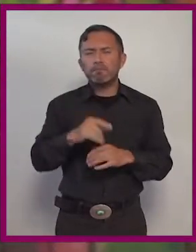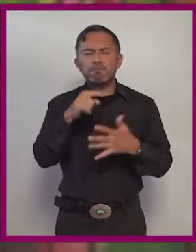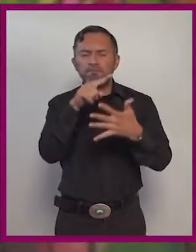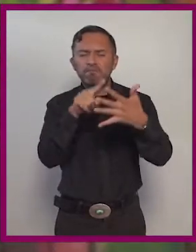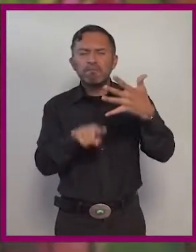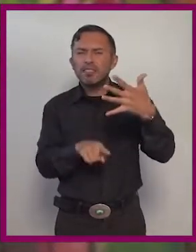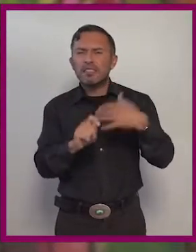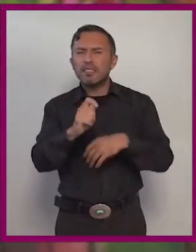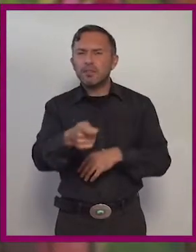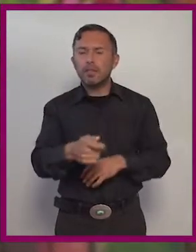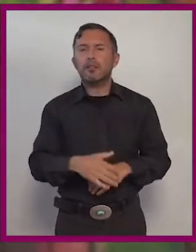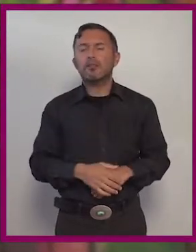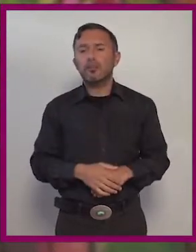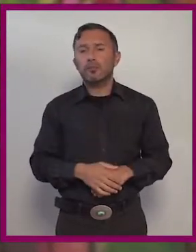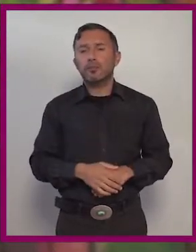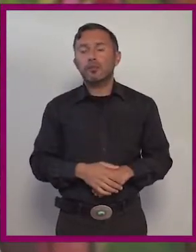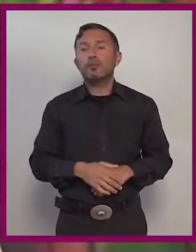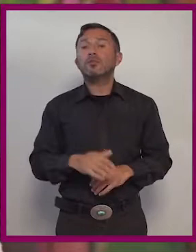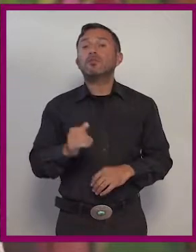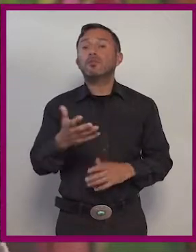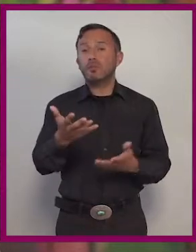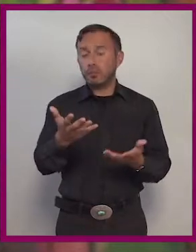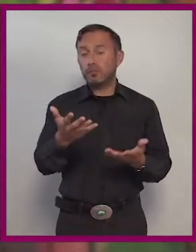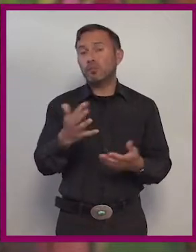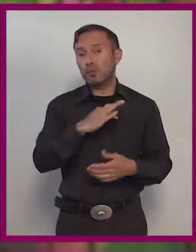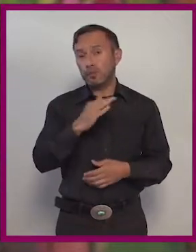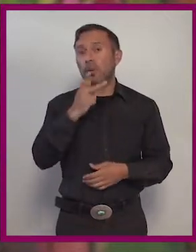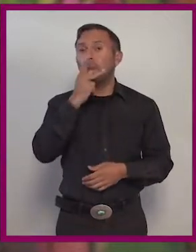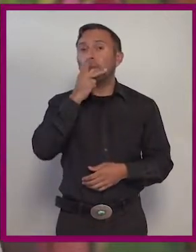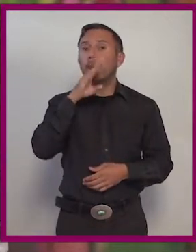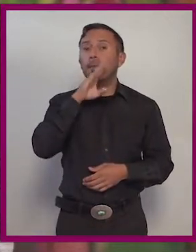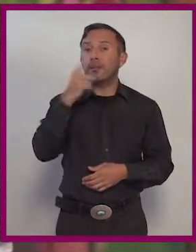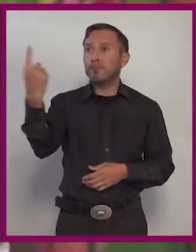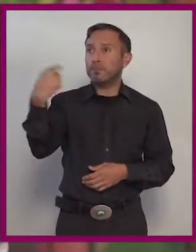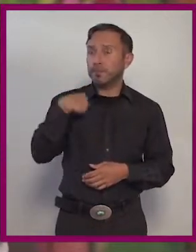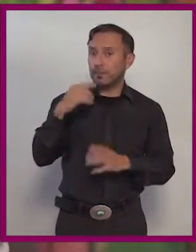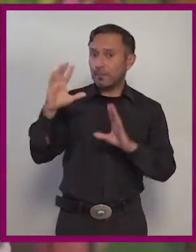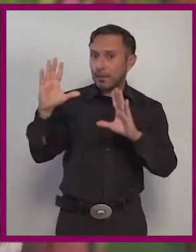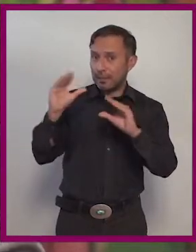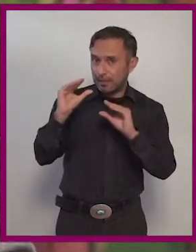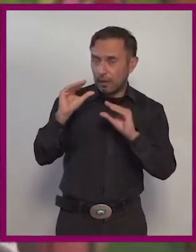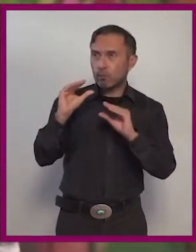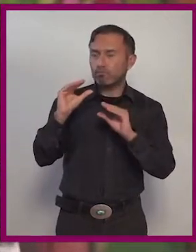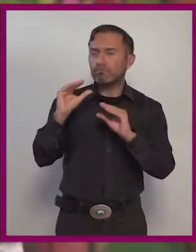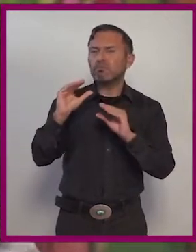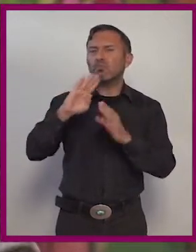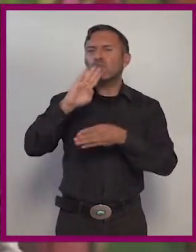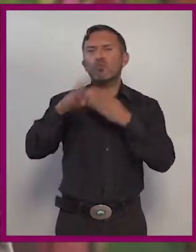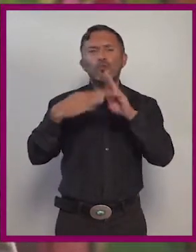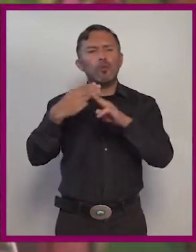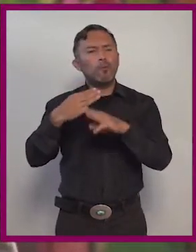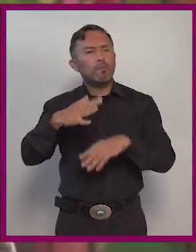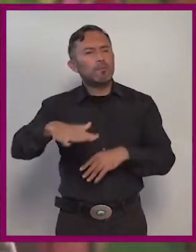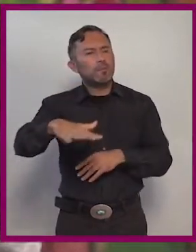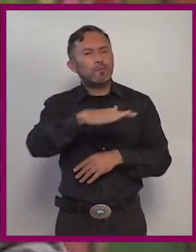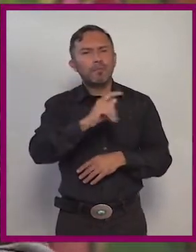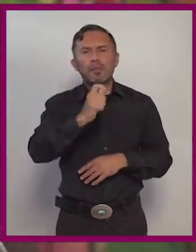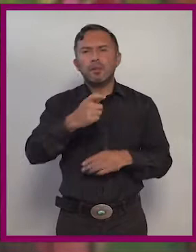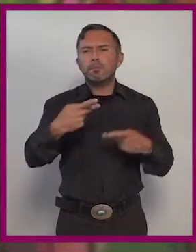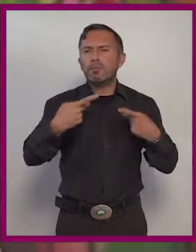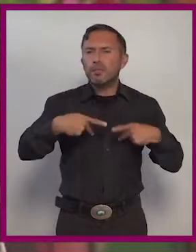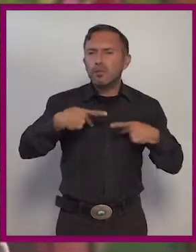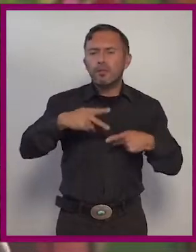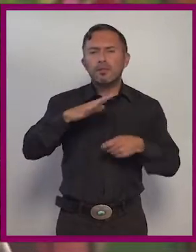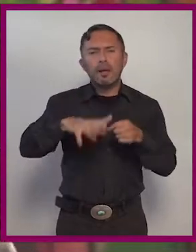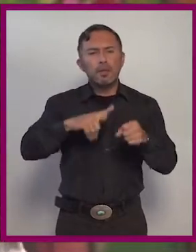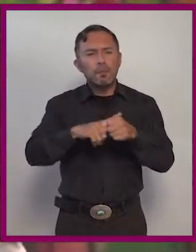todo aquello que nuestros padres nos han enseñado y heredado respecto al mundo, la gente, la naturaleza, y que